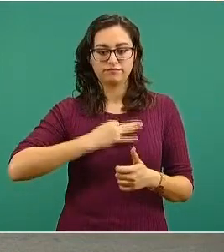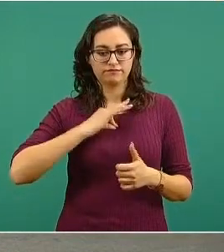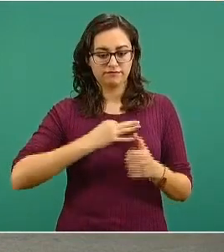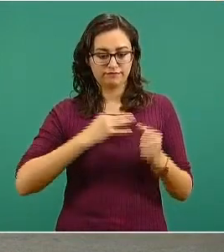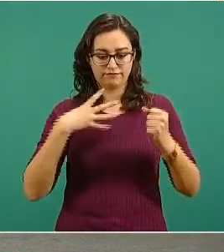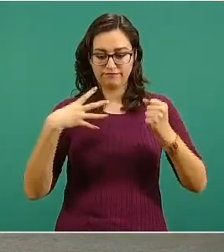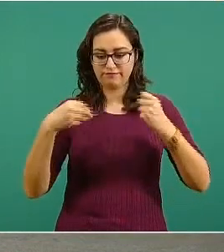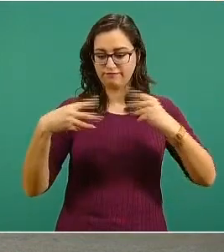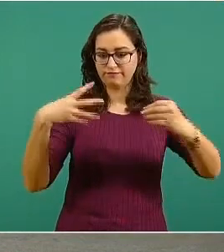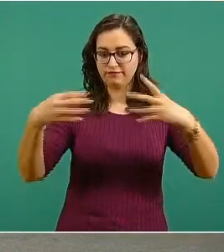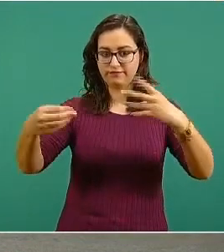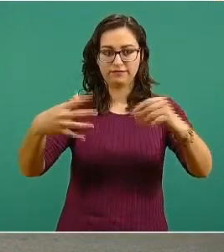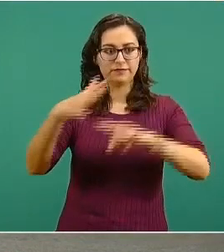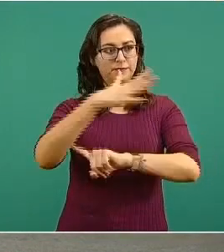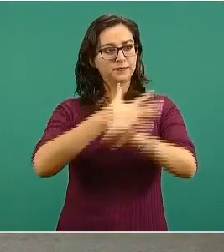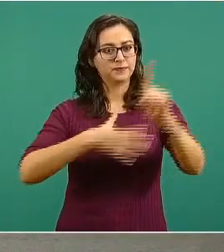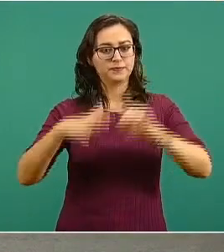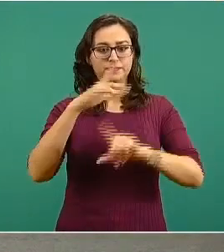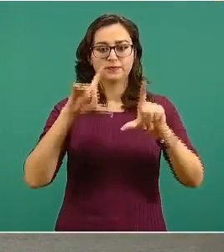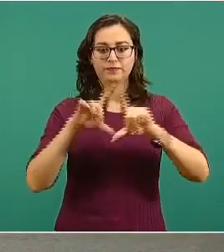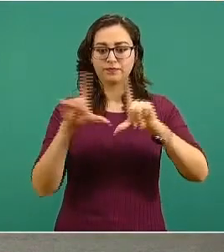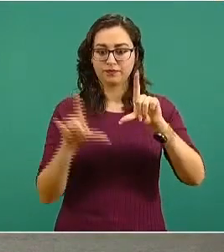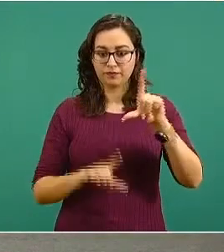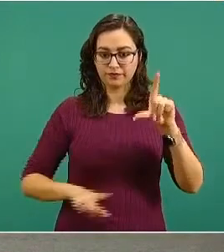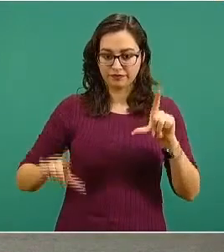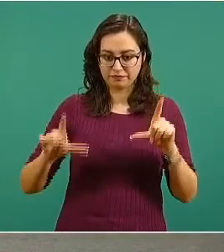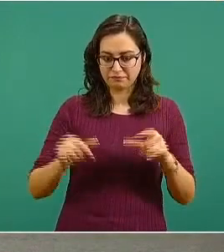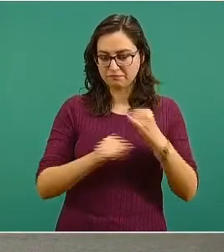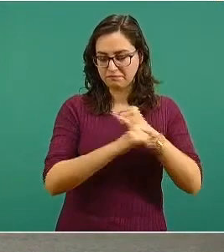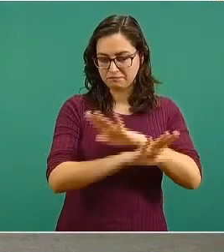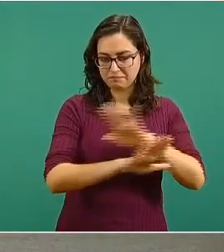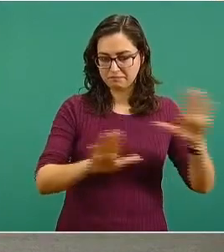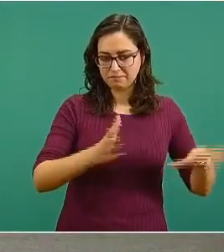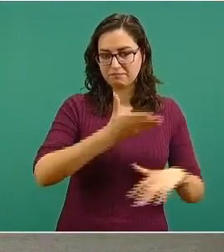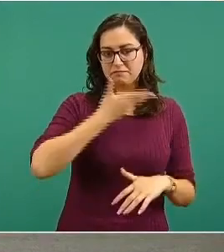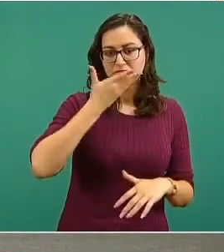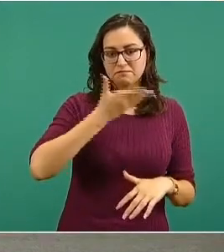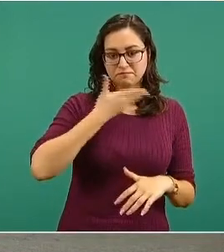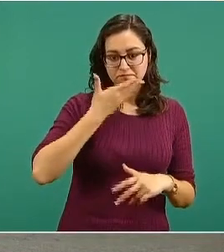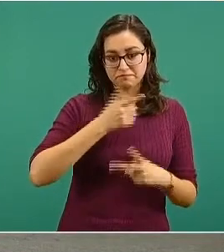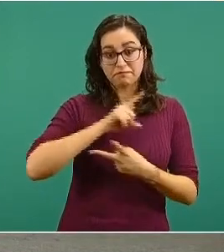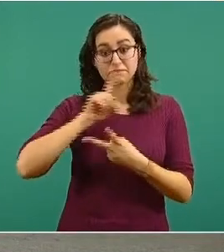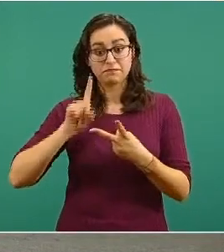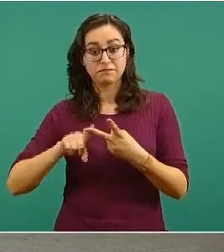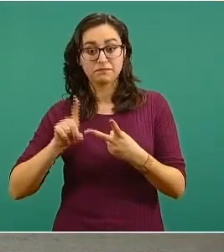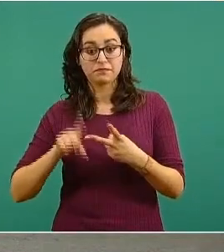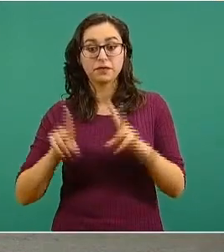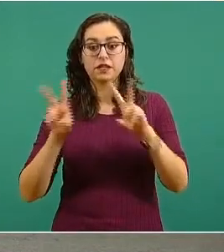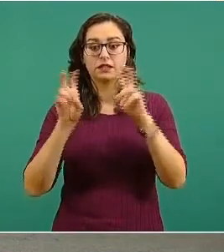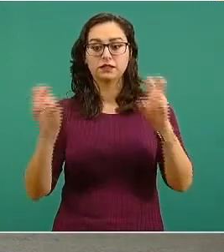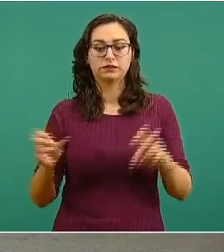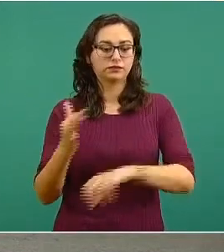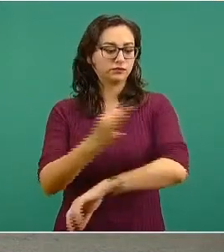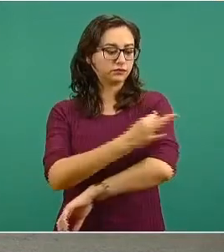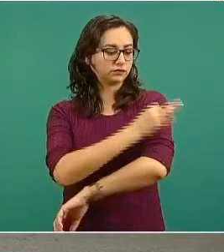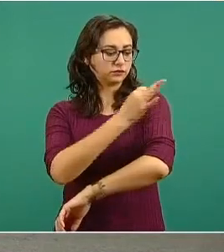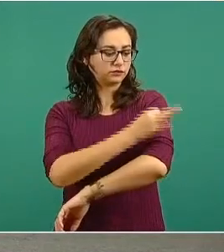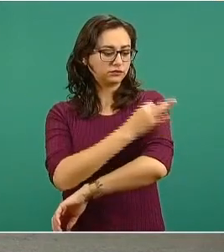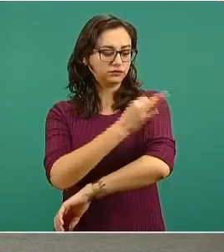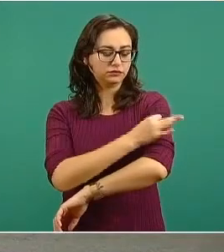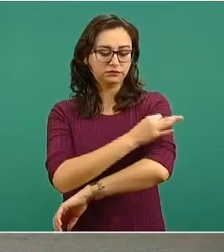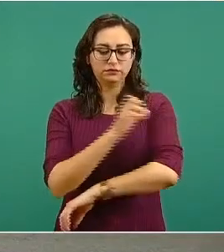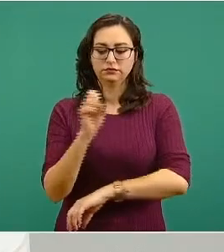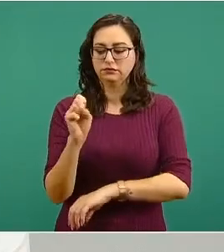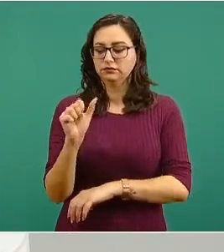reporte del avance de la Política Nacional de Vacunación contra el virus